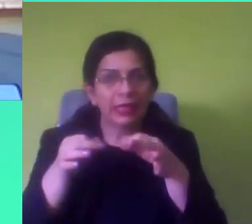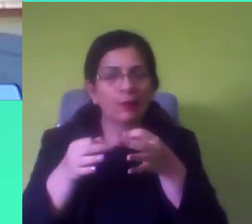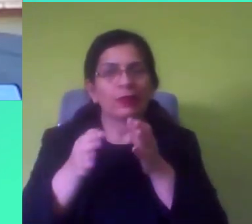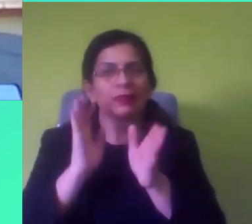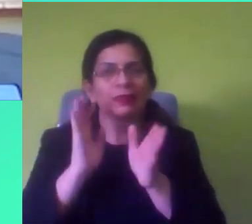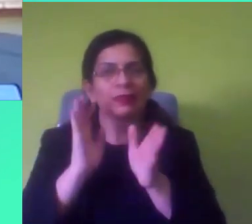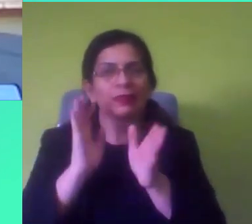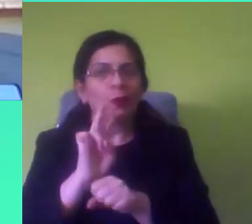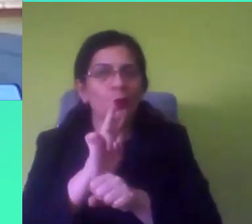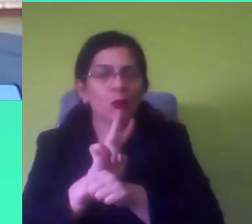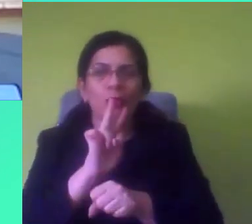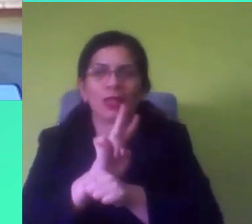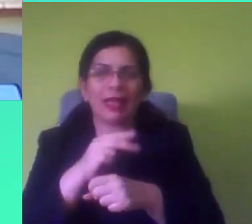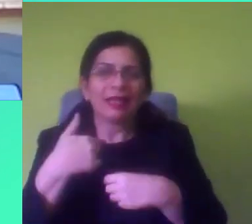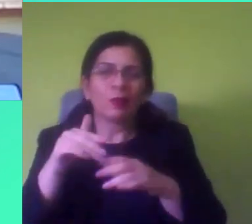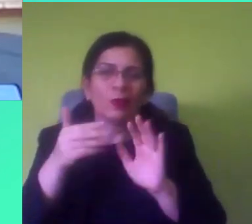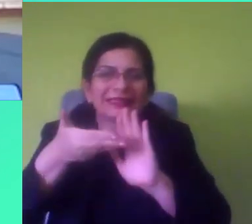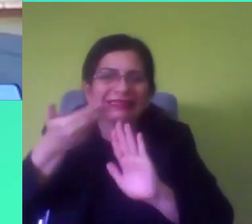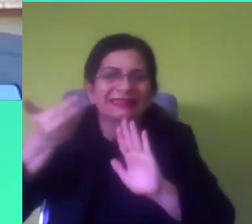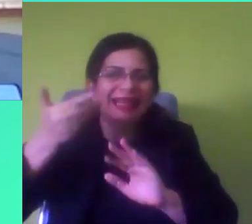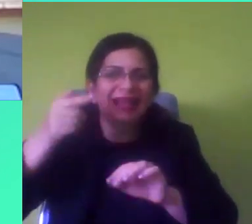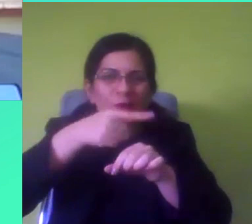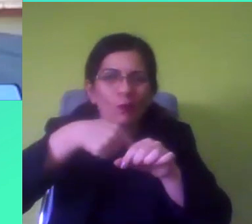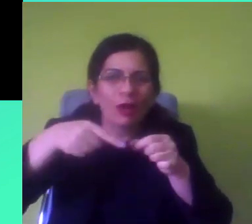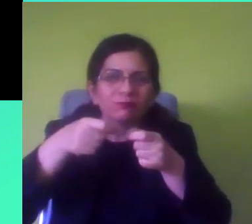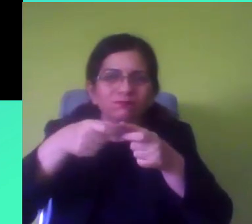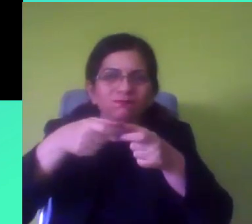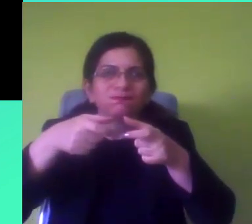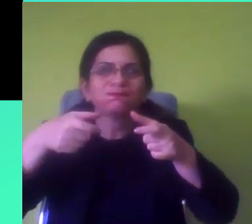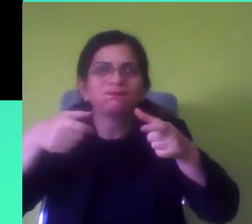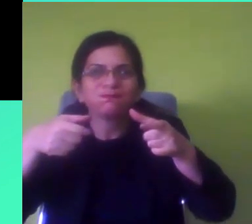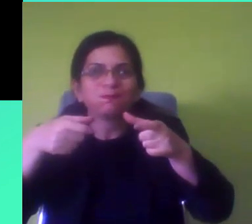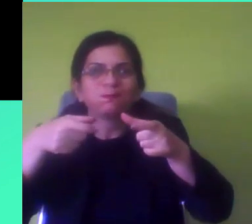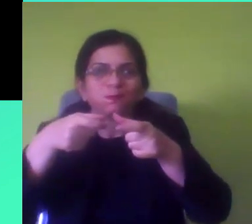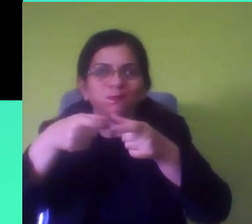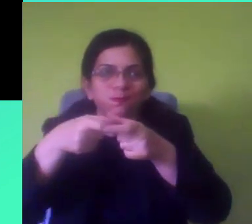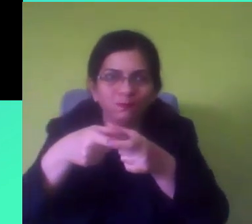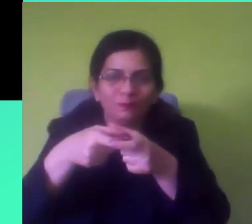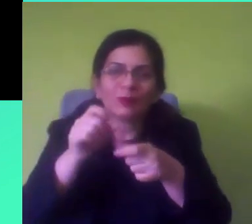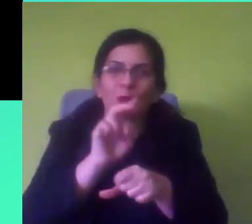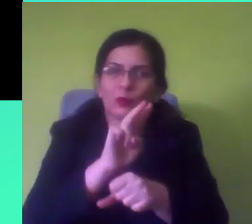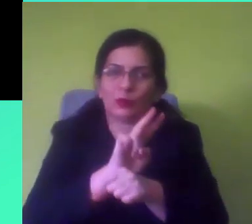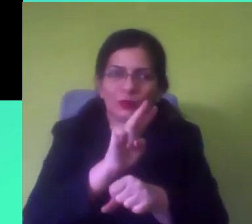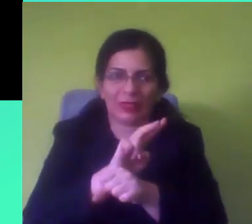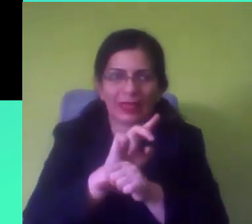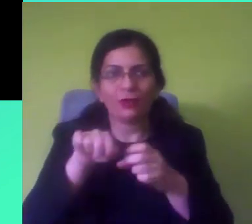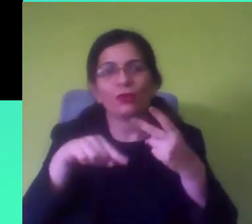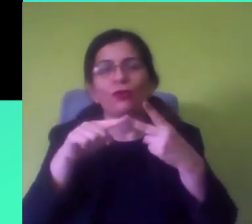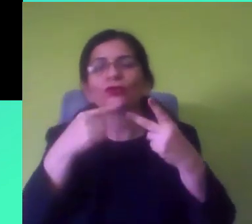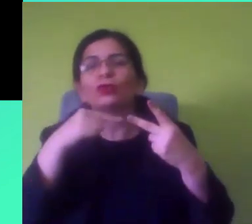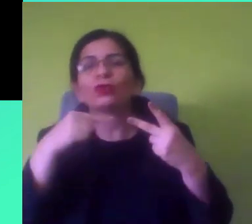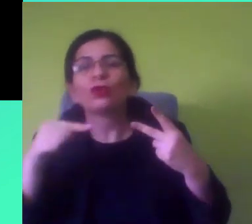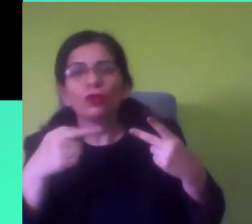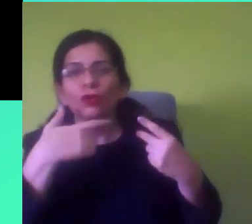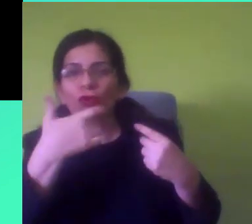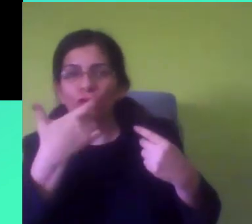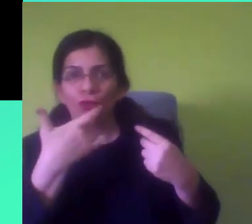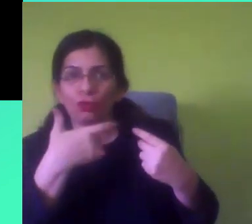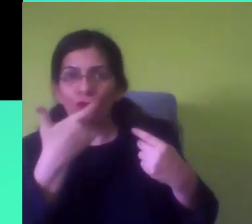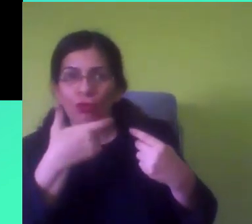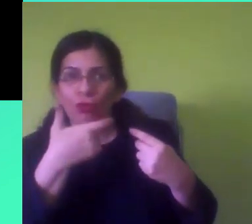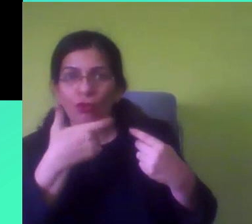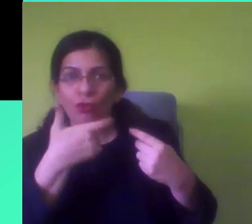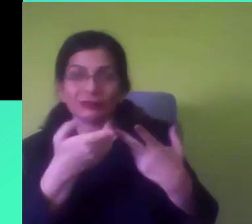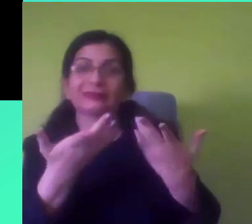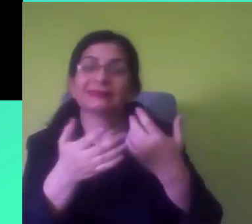climático, principalmente reducimos la emisión de dióxido de carbono, y un escenario que está en rojo donde hacemos lo mismo que